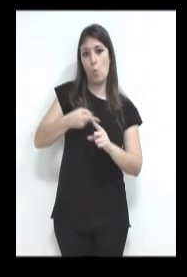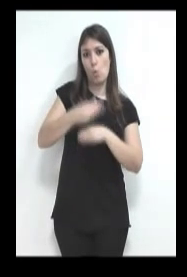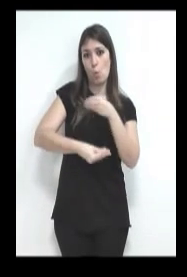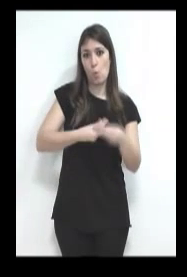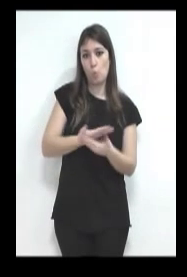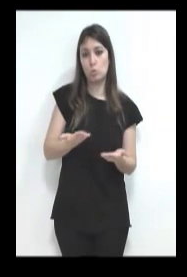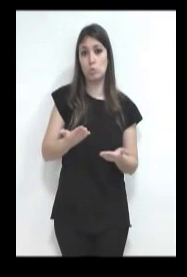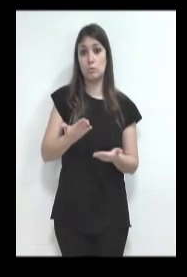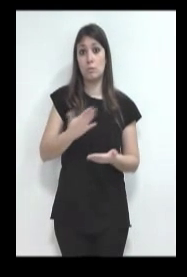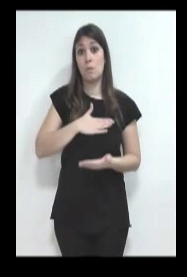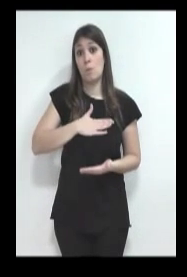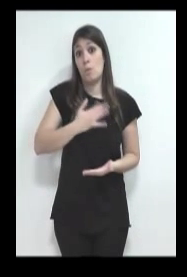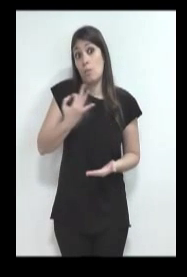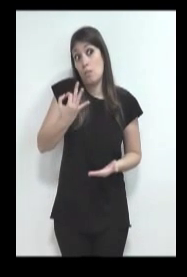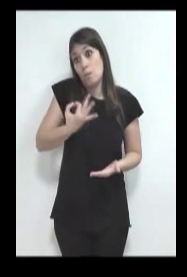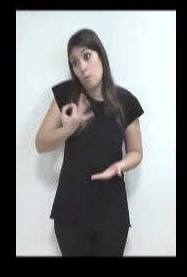que debemos